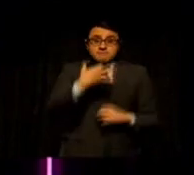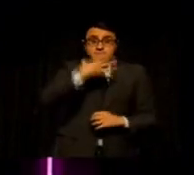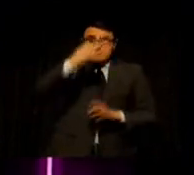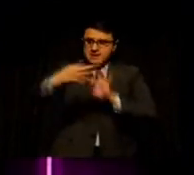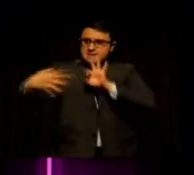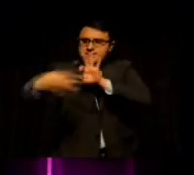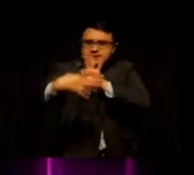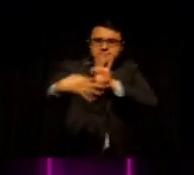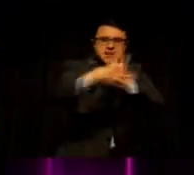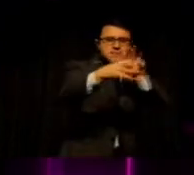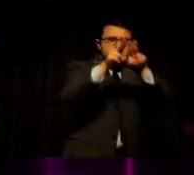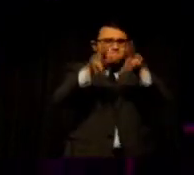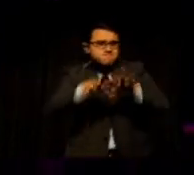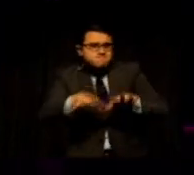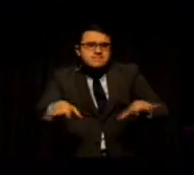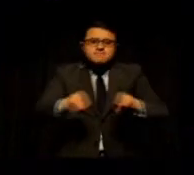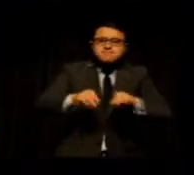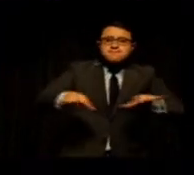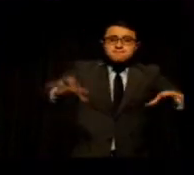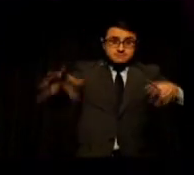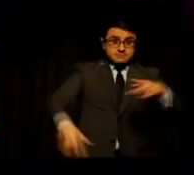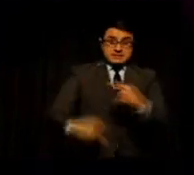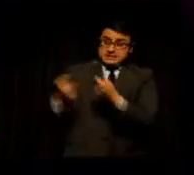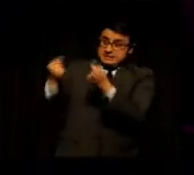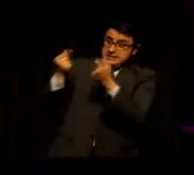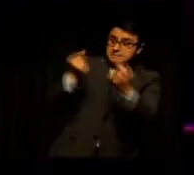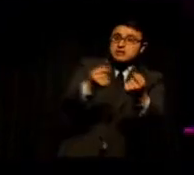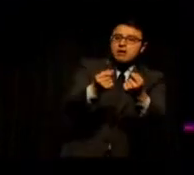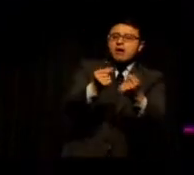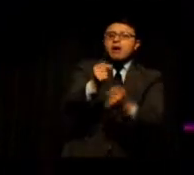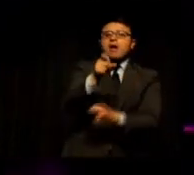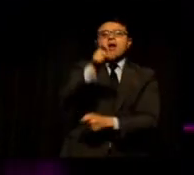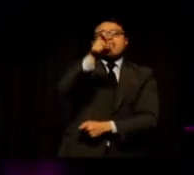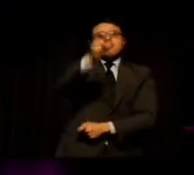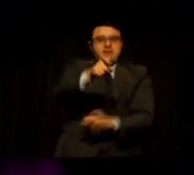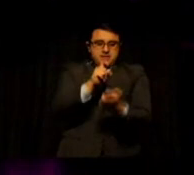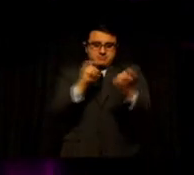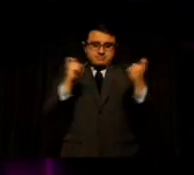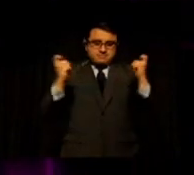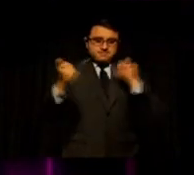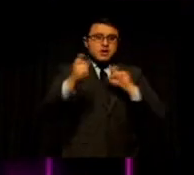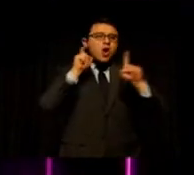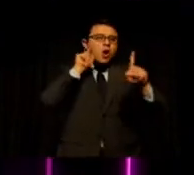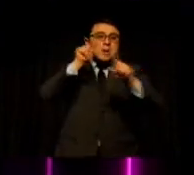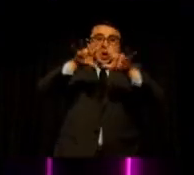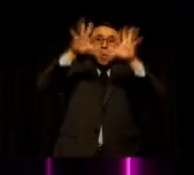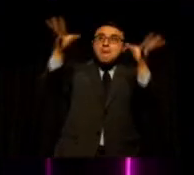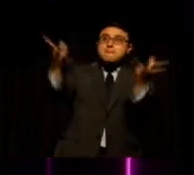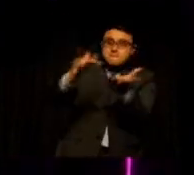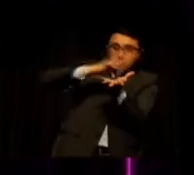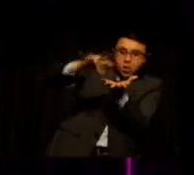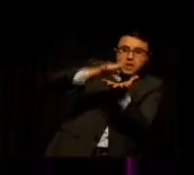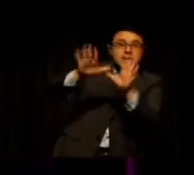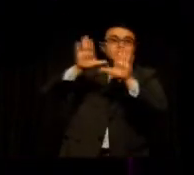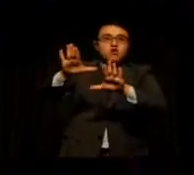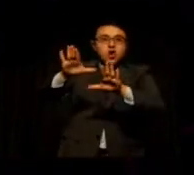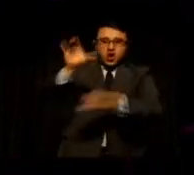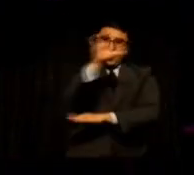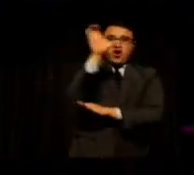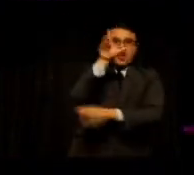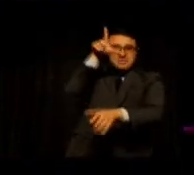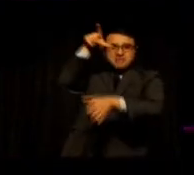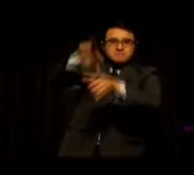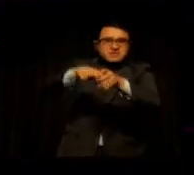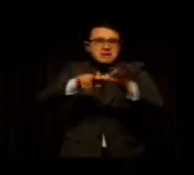inversión nosotros también tenemos que hacer transformaciones para que en el mundo digital nuestro país actúe participe